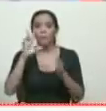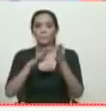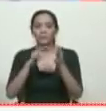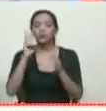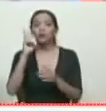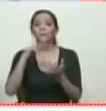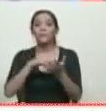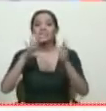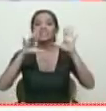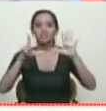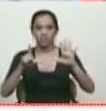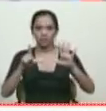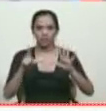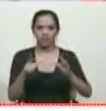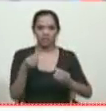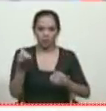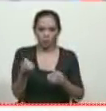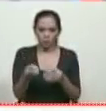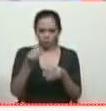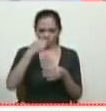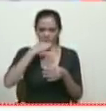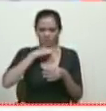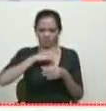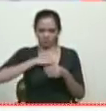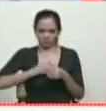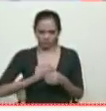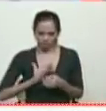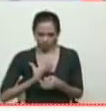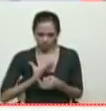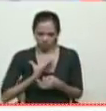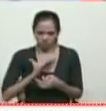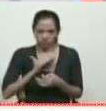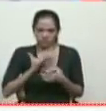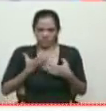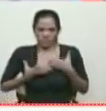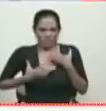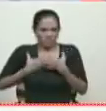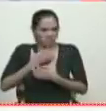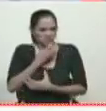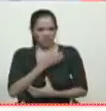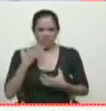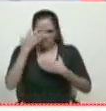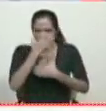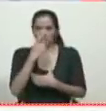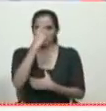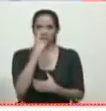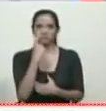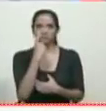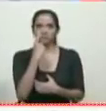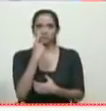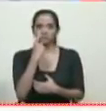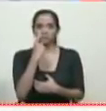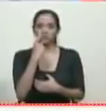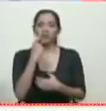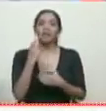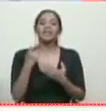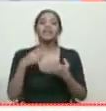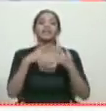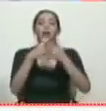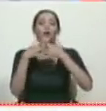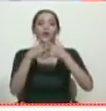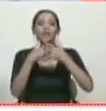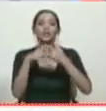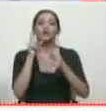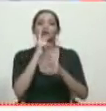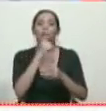cómo siembra ese germen de violencia y de enfrentamiento entre hermanos. Los gringos llaman eso guerra de perros.